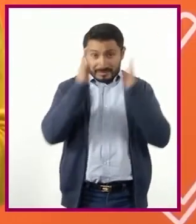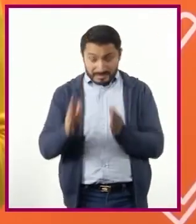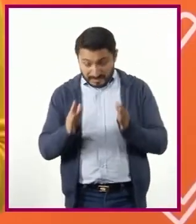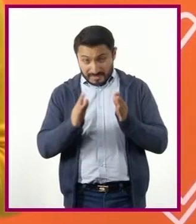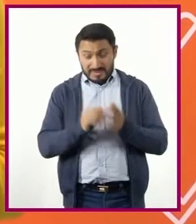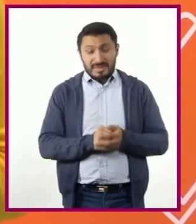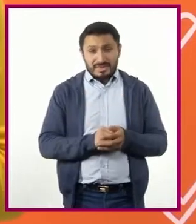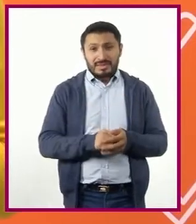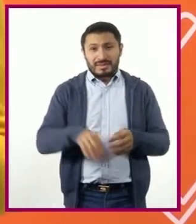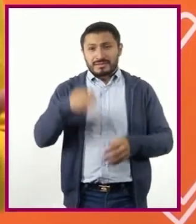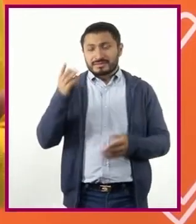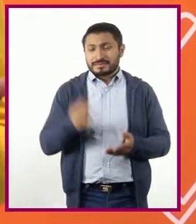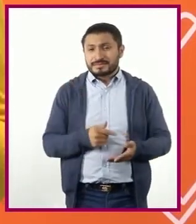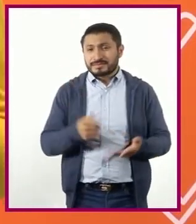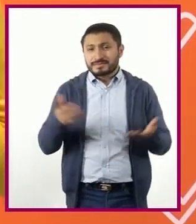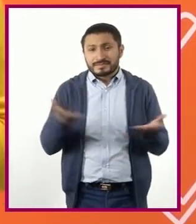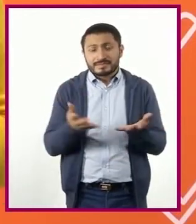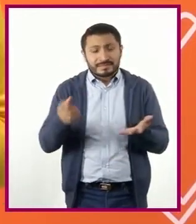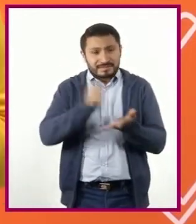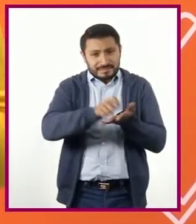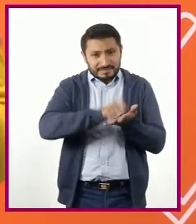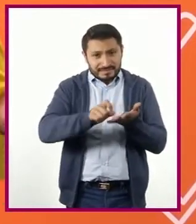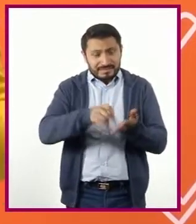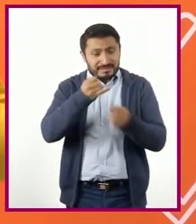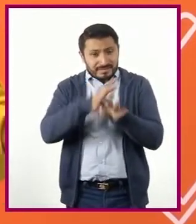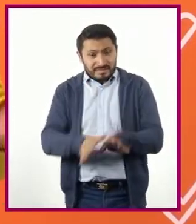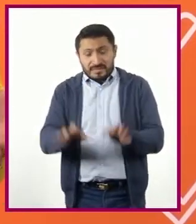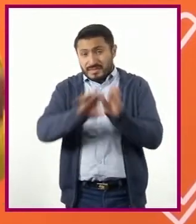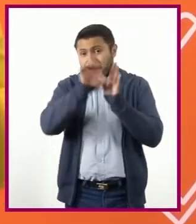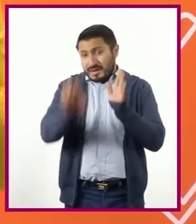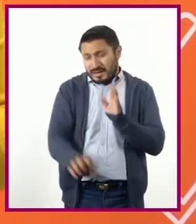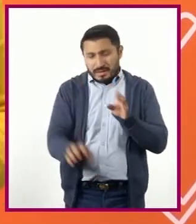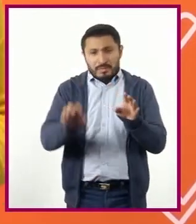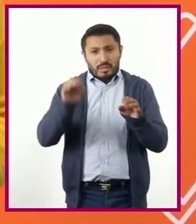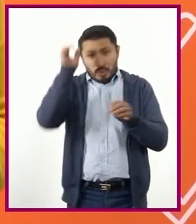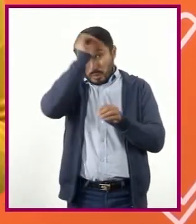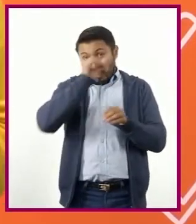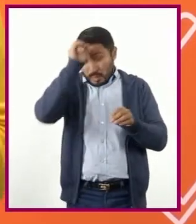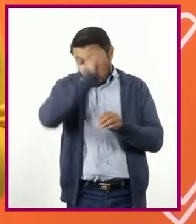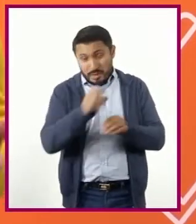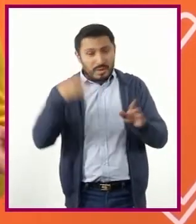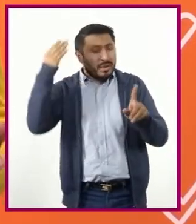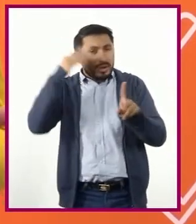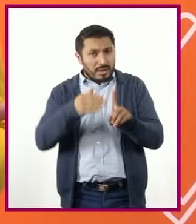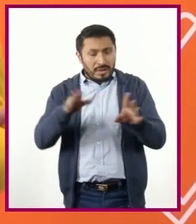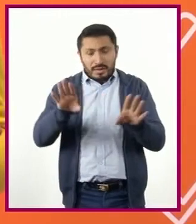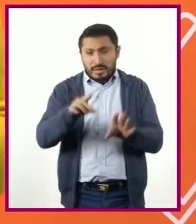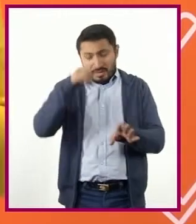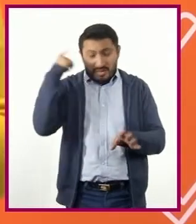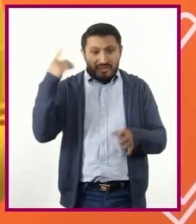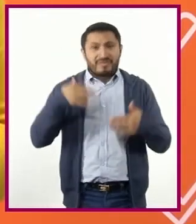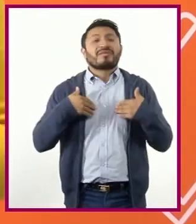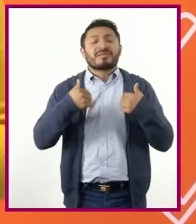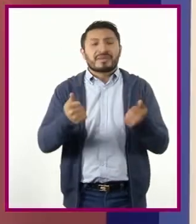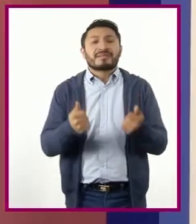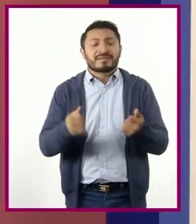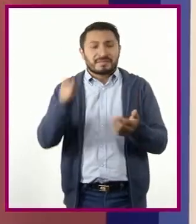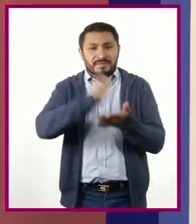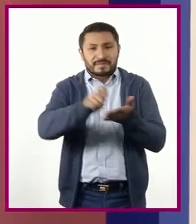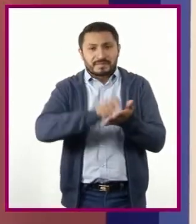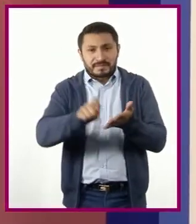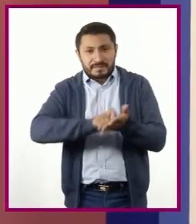siguiente vamos a proporcionar datos, ejemplos y puntos de vista con el propósito de facilitar la comprensión de nuestro